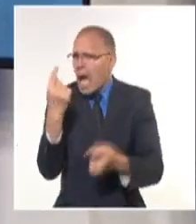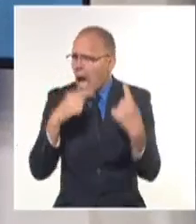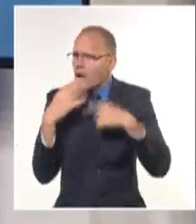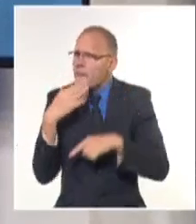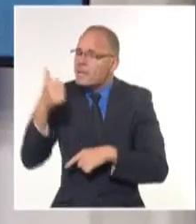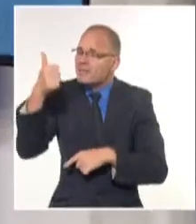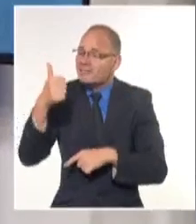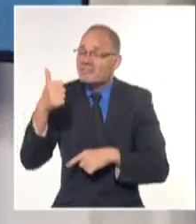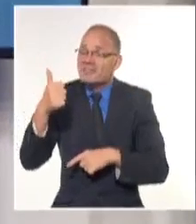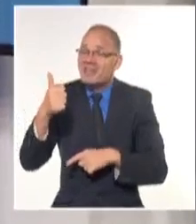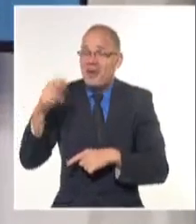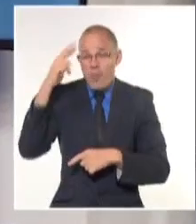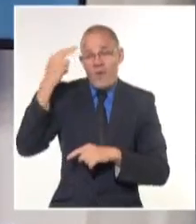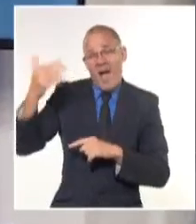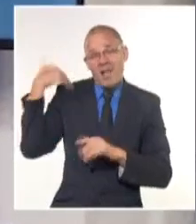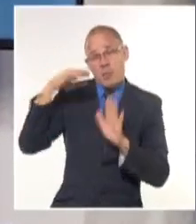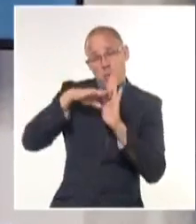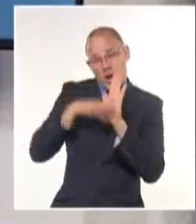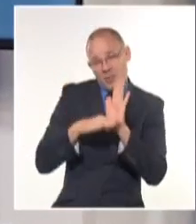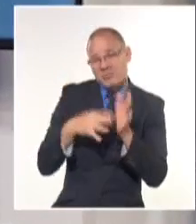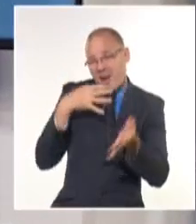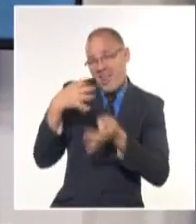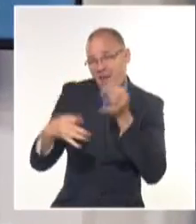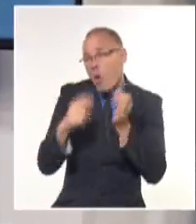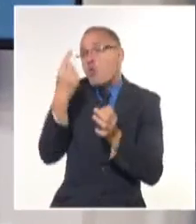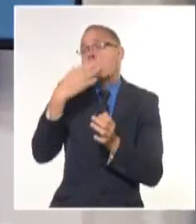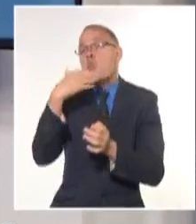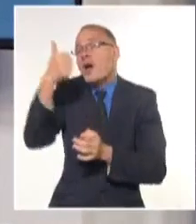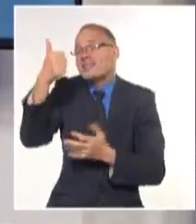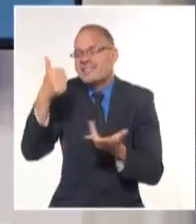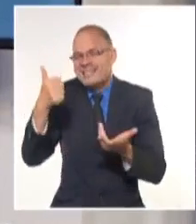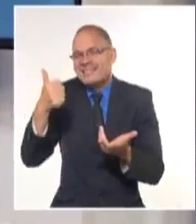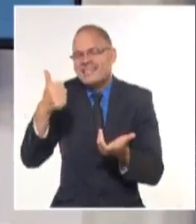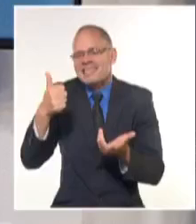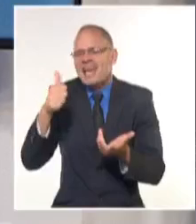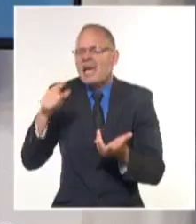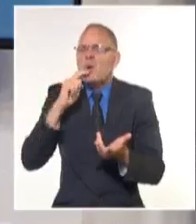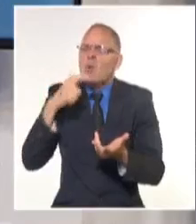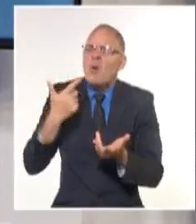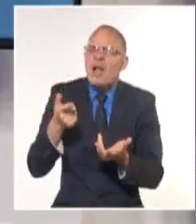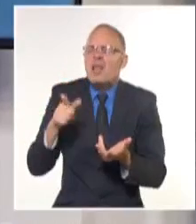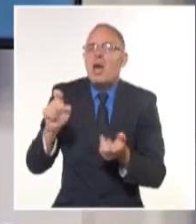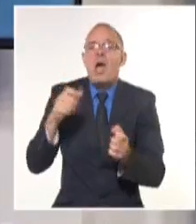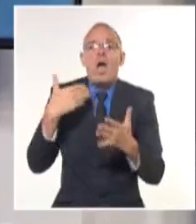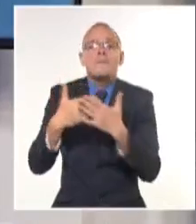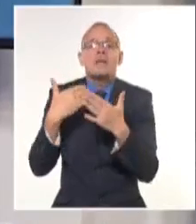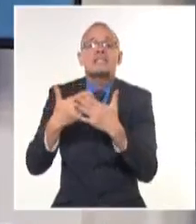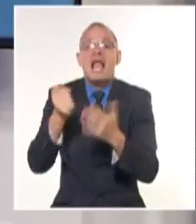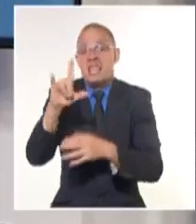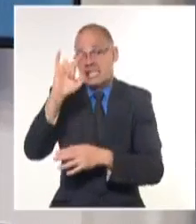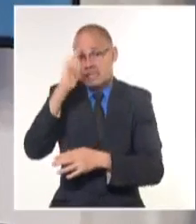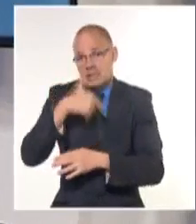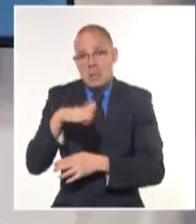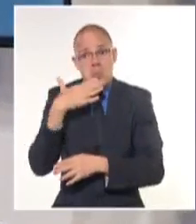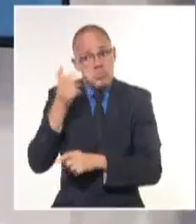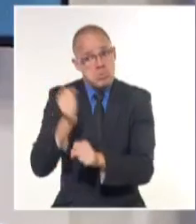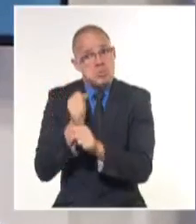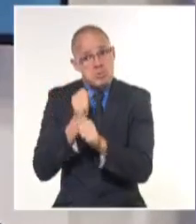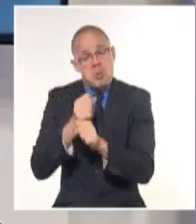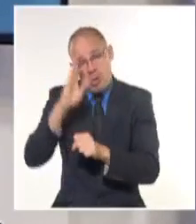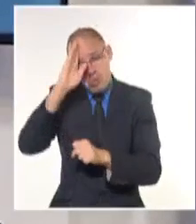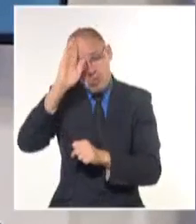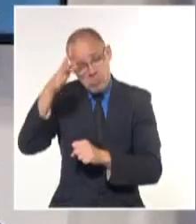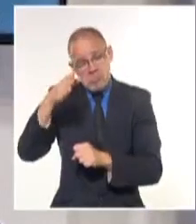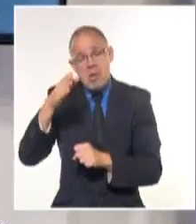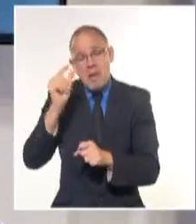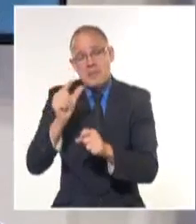empresa creo que era de ensamblaje de Rosselló. La Rosselló, por allá por La Lisa. Cómo no, excelentes resultados. Un saludo a ese